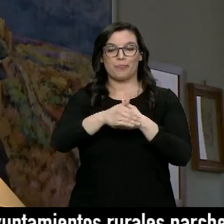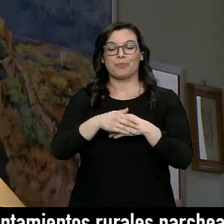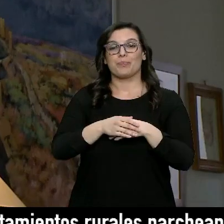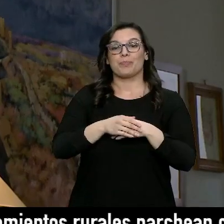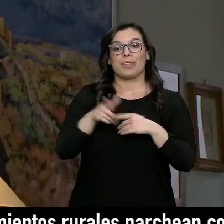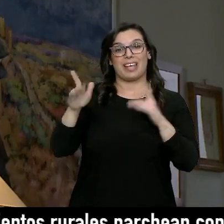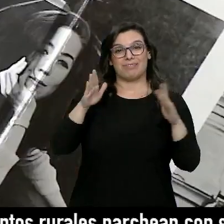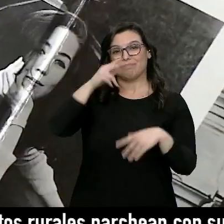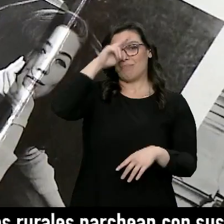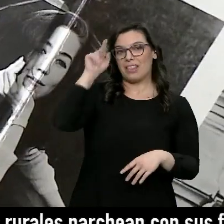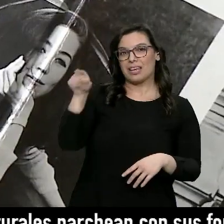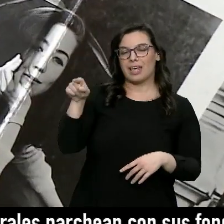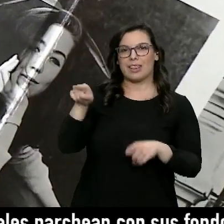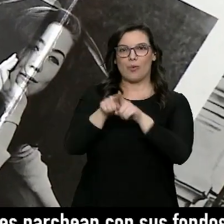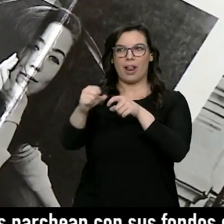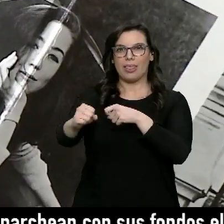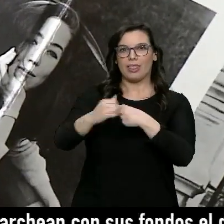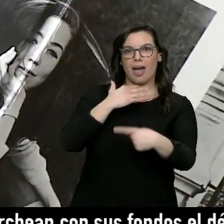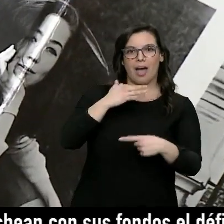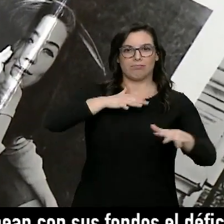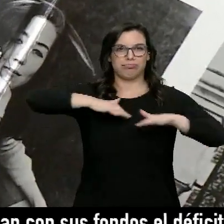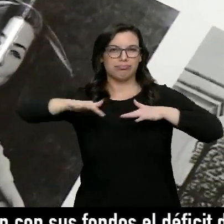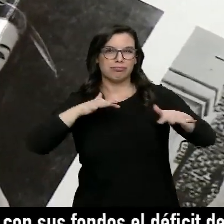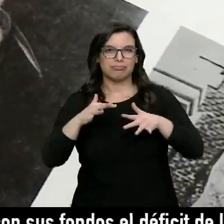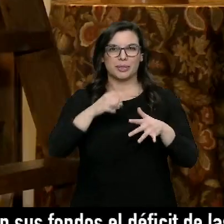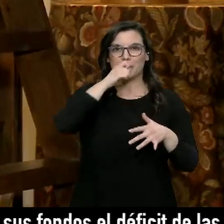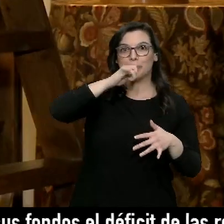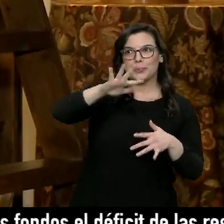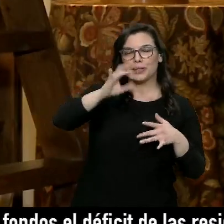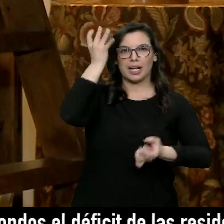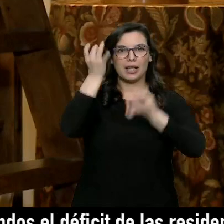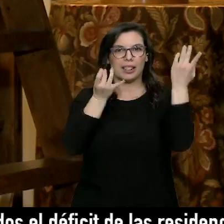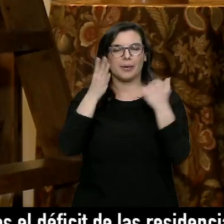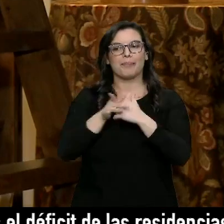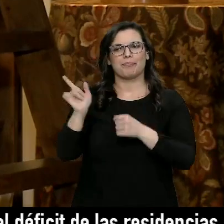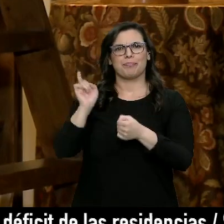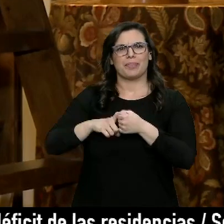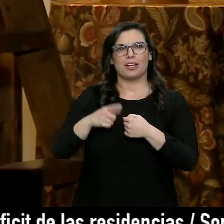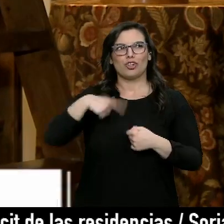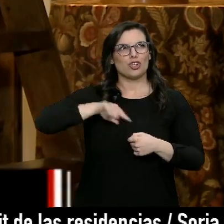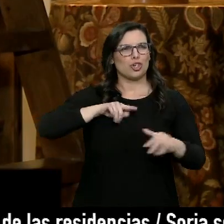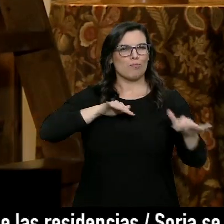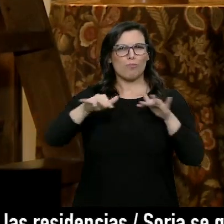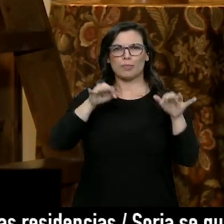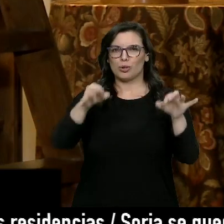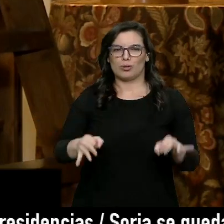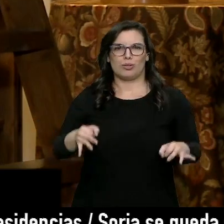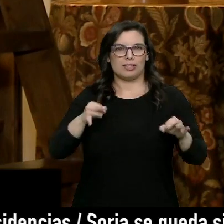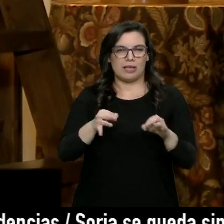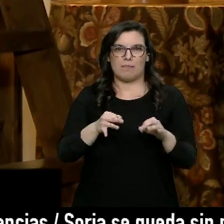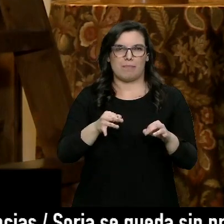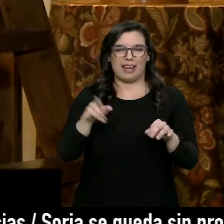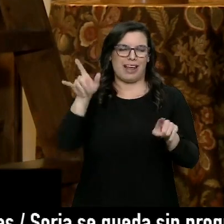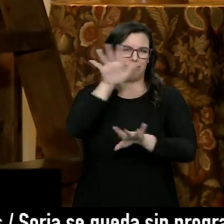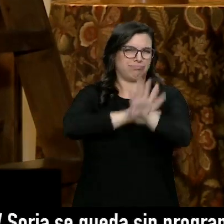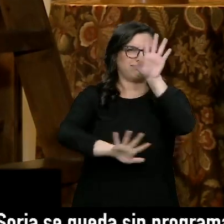Madrid frenético e inspirador, estaba Joaquín Díaz. Estábamos permanentemente en movimiento, o sea que de ese